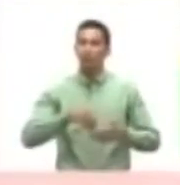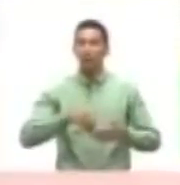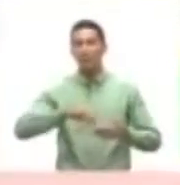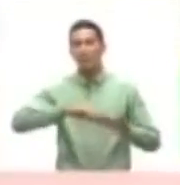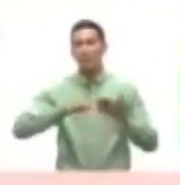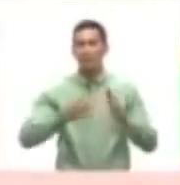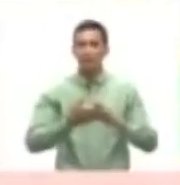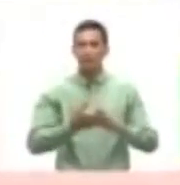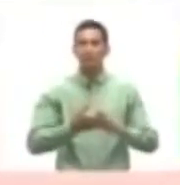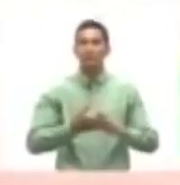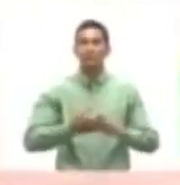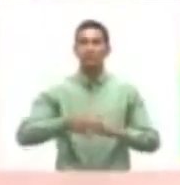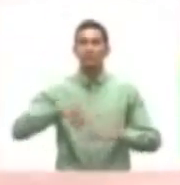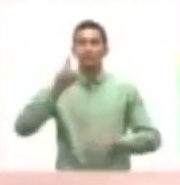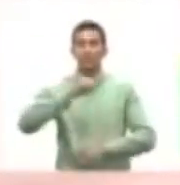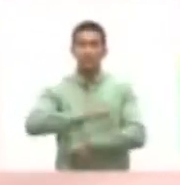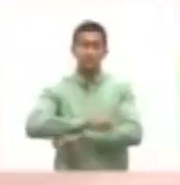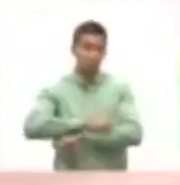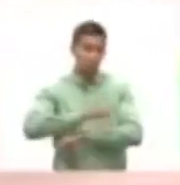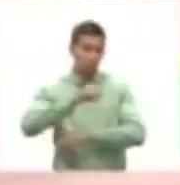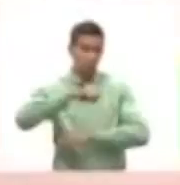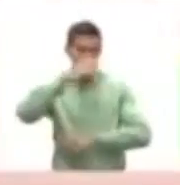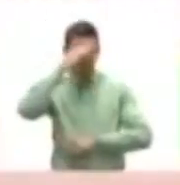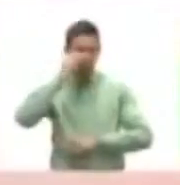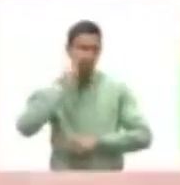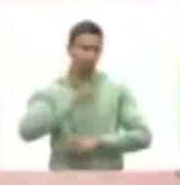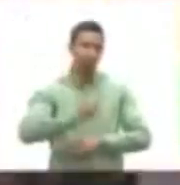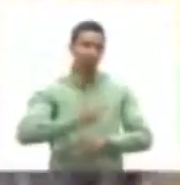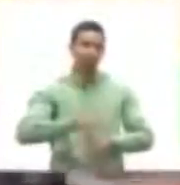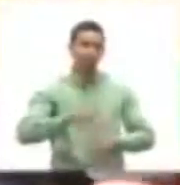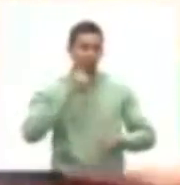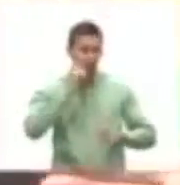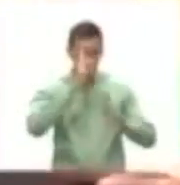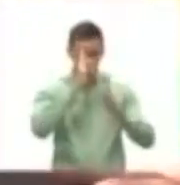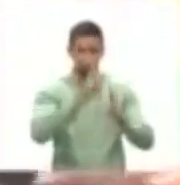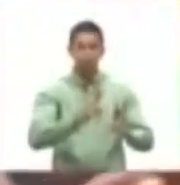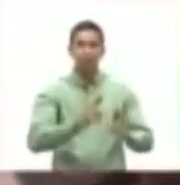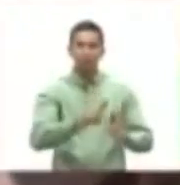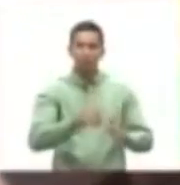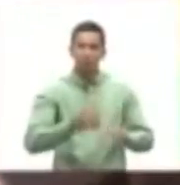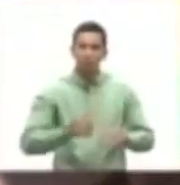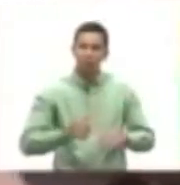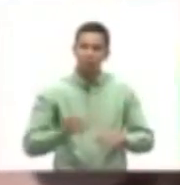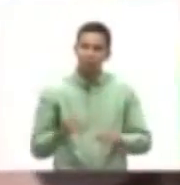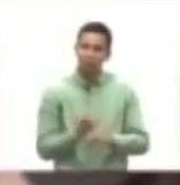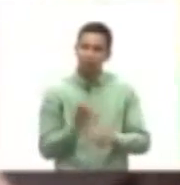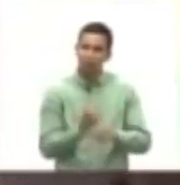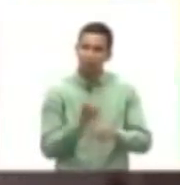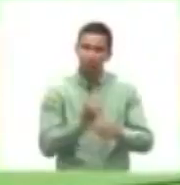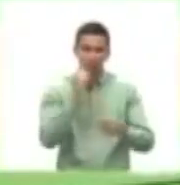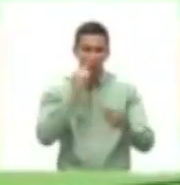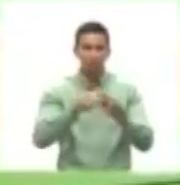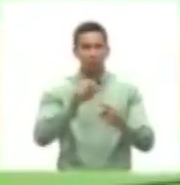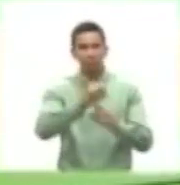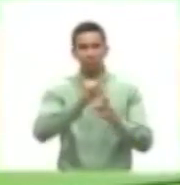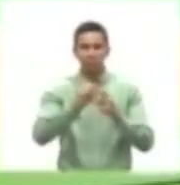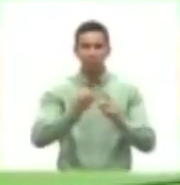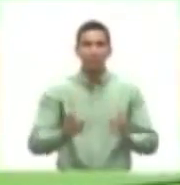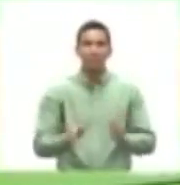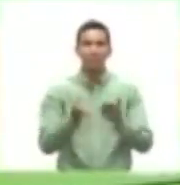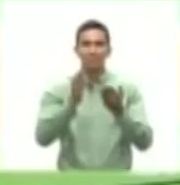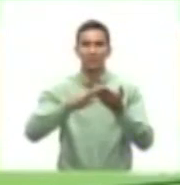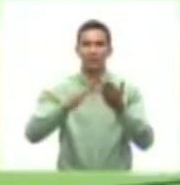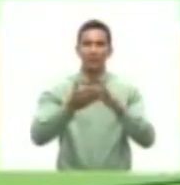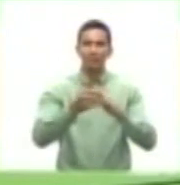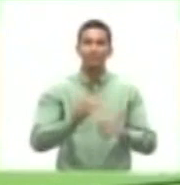allí tratarán de cumplir con la labor de ser constructores del tejido social en el país. Y dentro de pocos